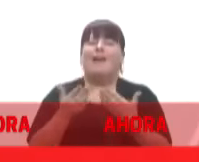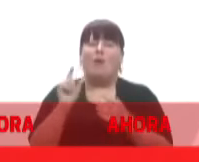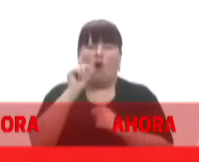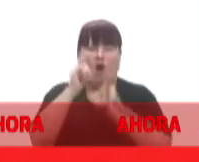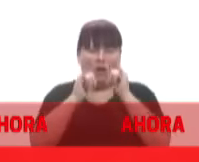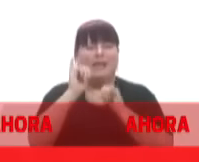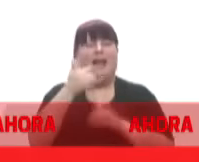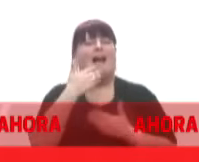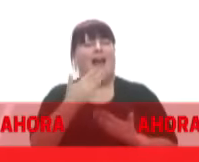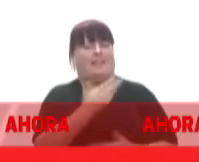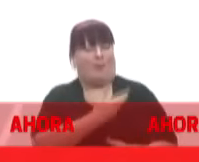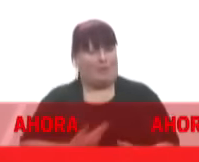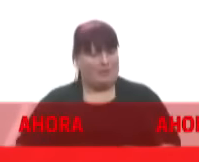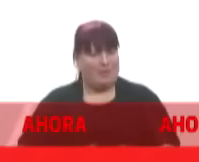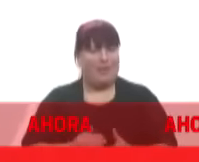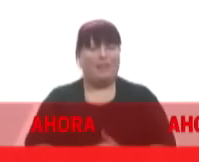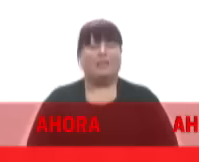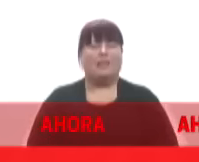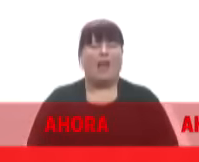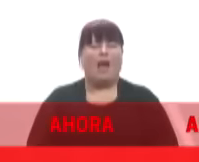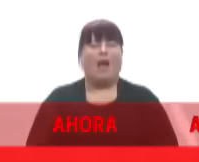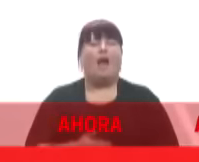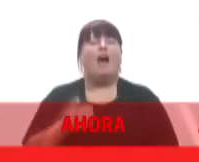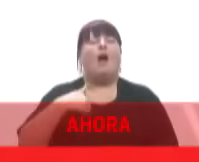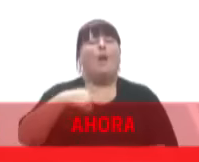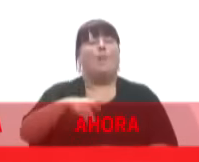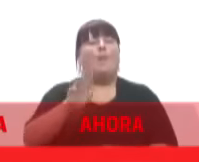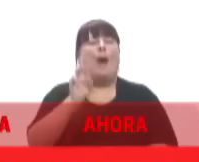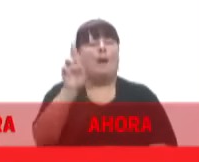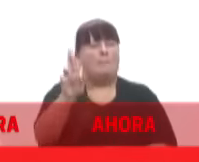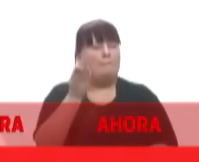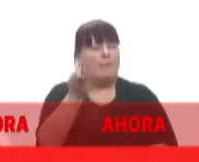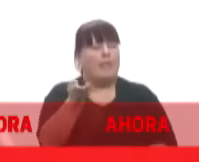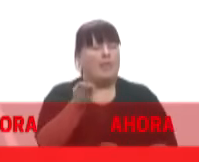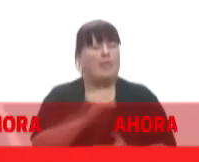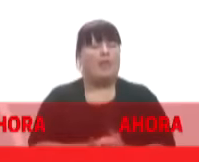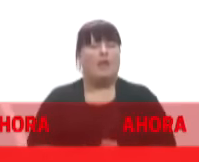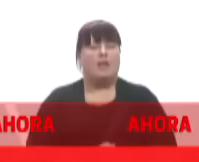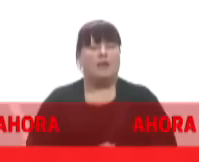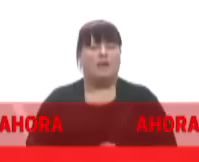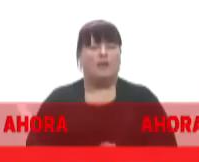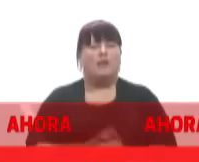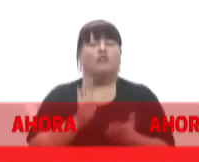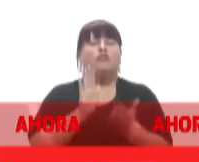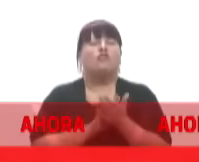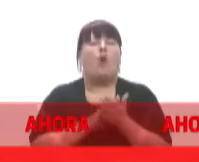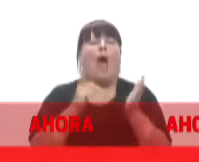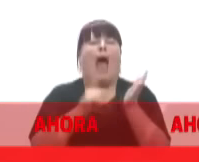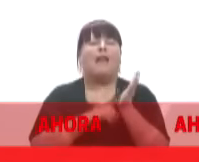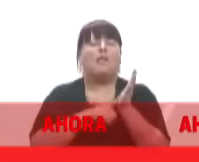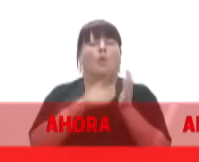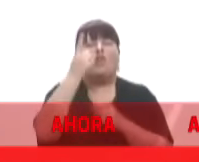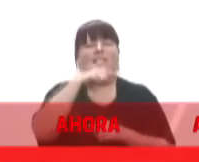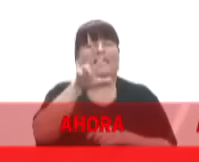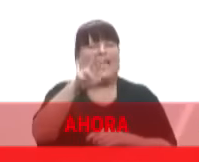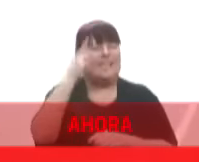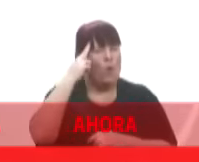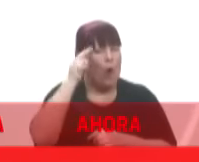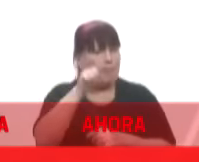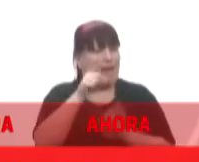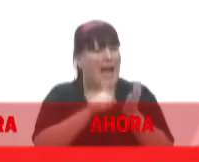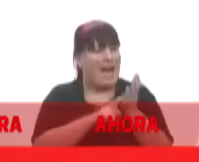sí. Gracias, presidenta. Es para hacer una moción en los términos del artículo 139 del